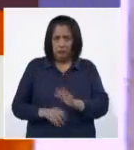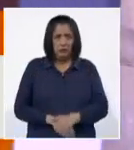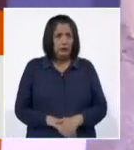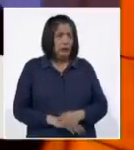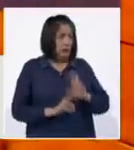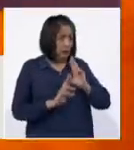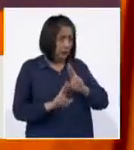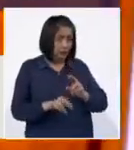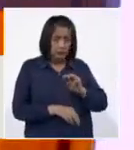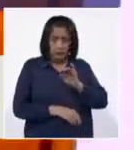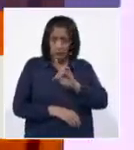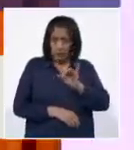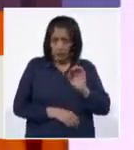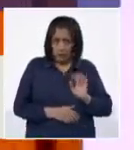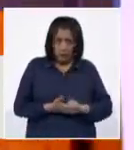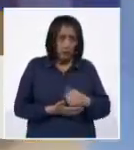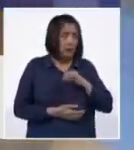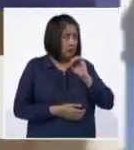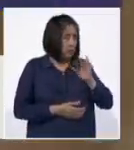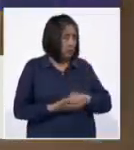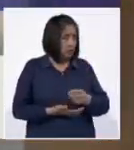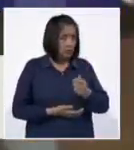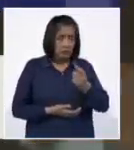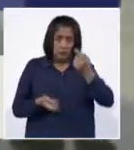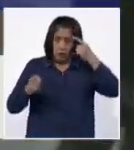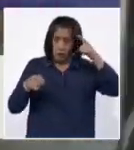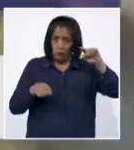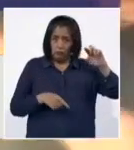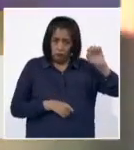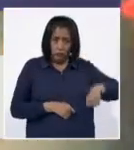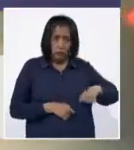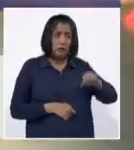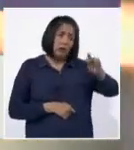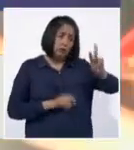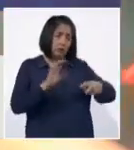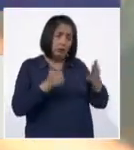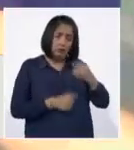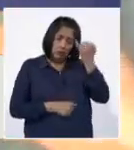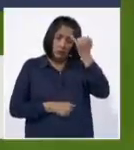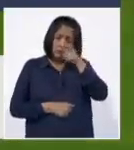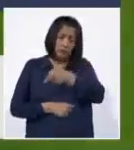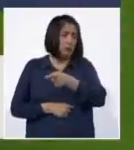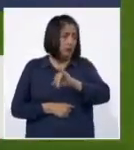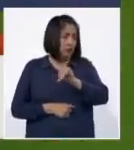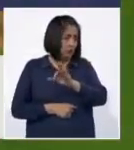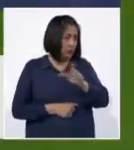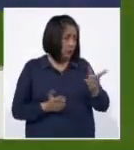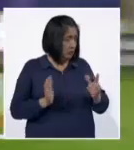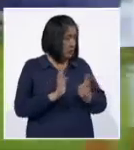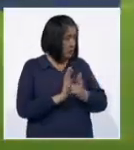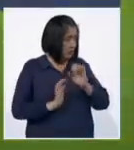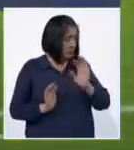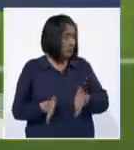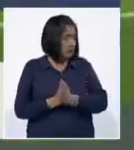La respuesta de Melissa Klug no tardó. Asegura que la cifra se acordó en el 2016 por propia iniciativa de Jefferson, aunque la ley lo faculta